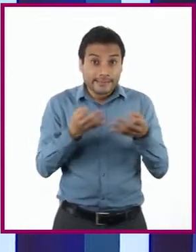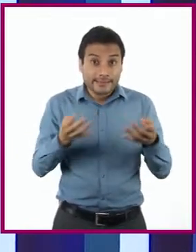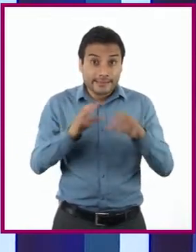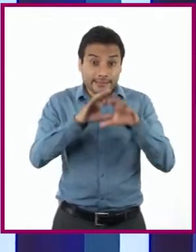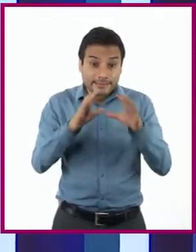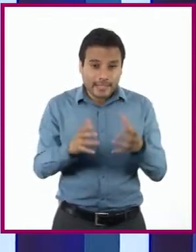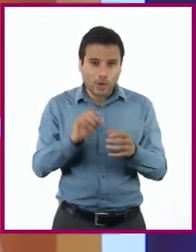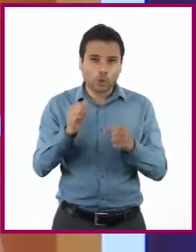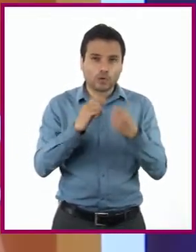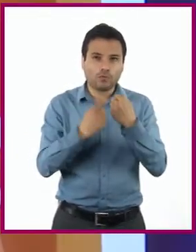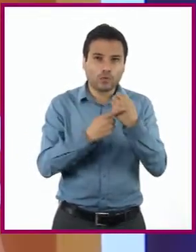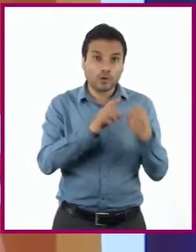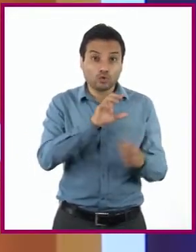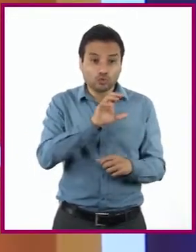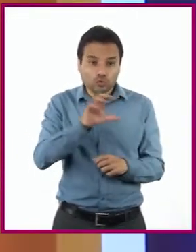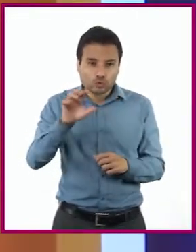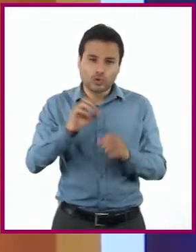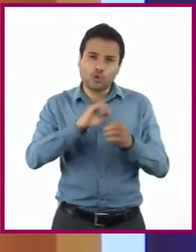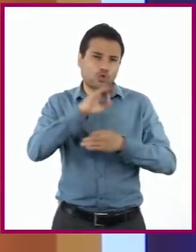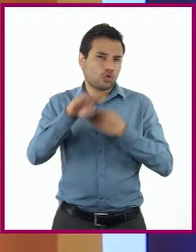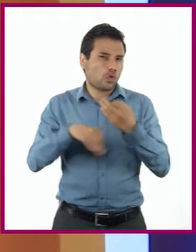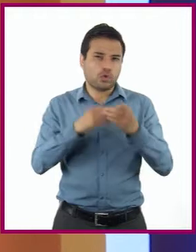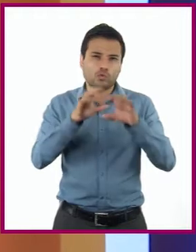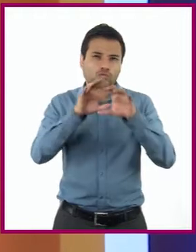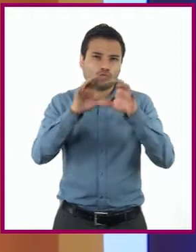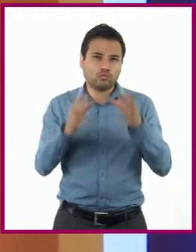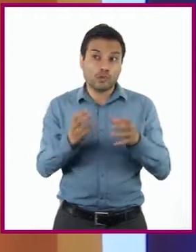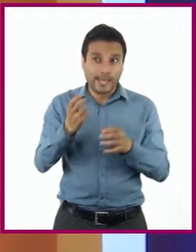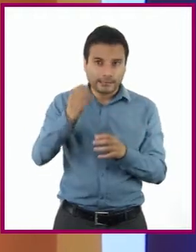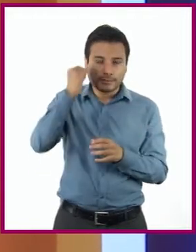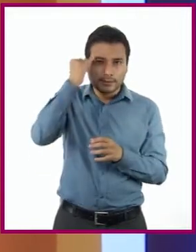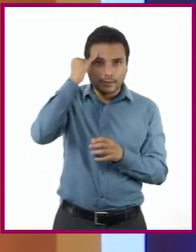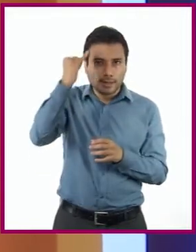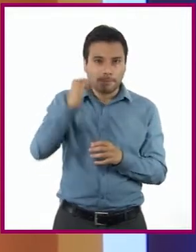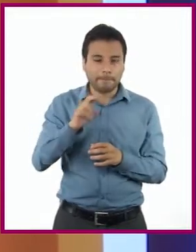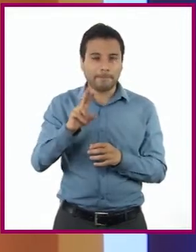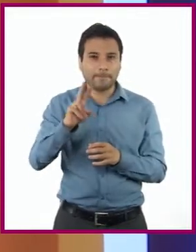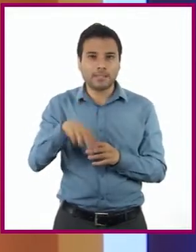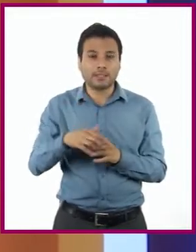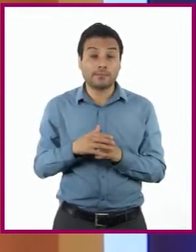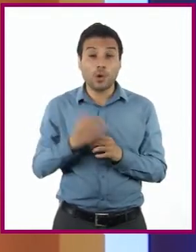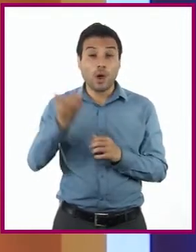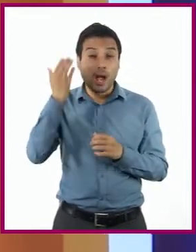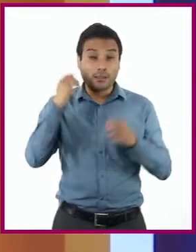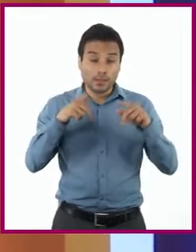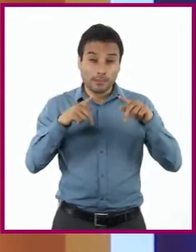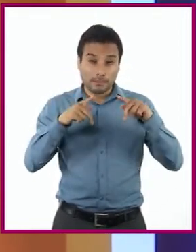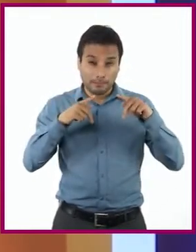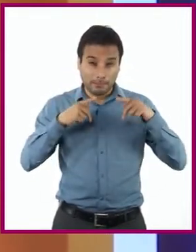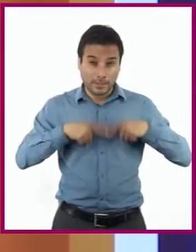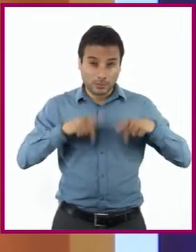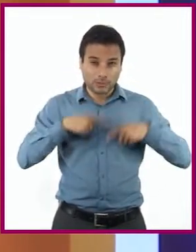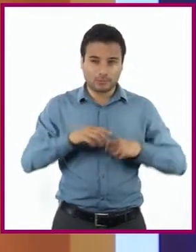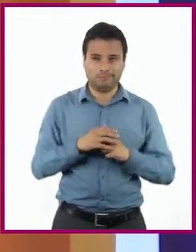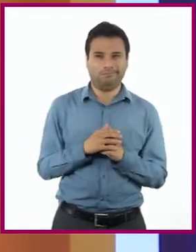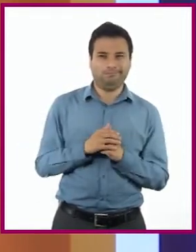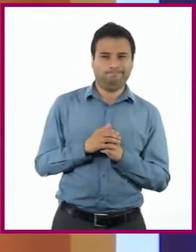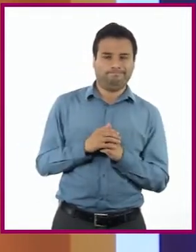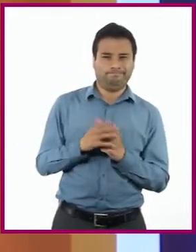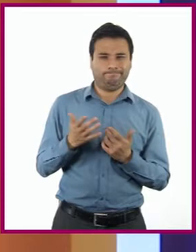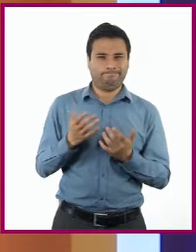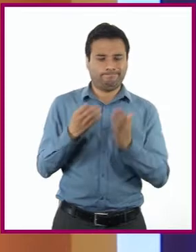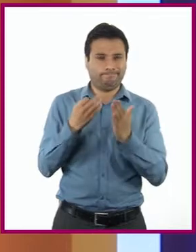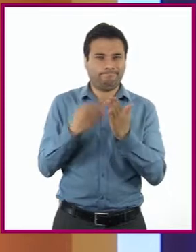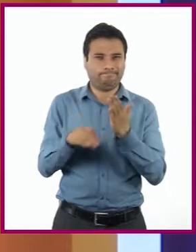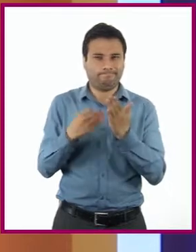forma esférica. Aunque cierta su idea, en ese momento no tenía mucho sustento e incluso algunos